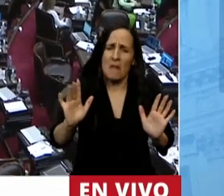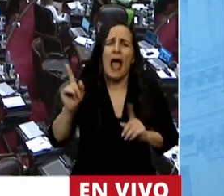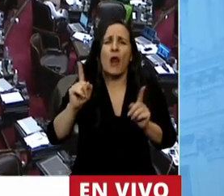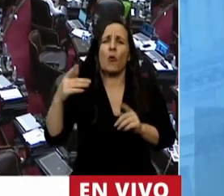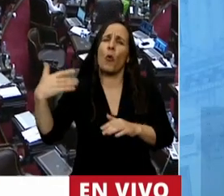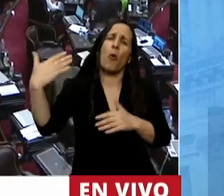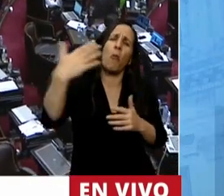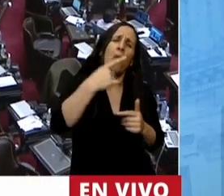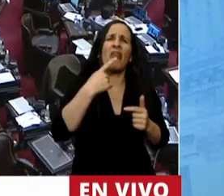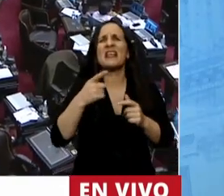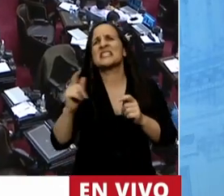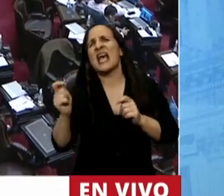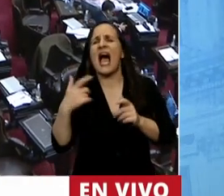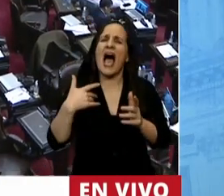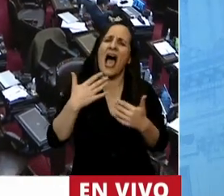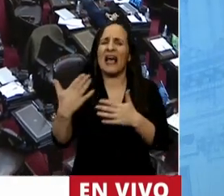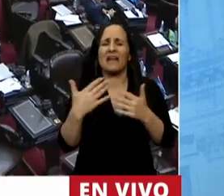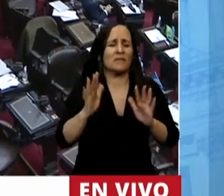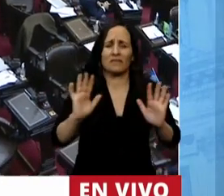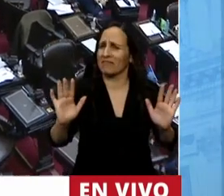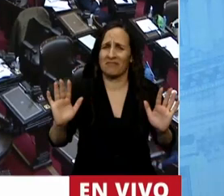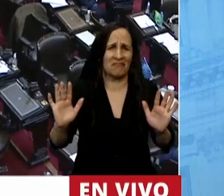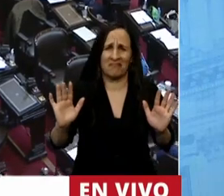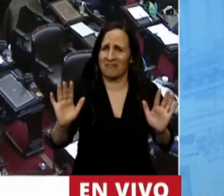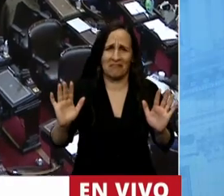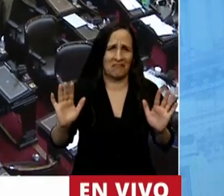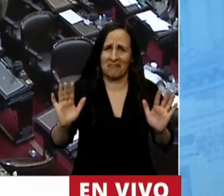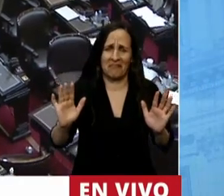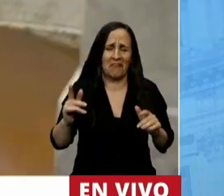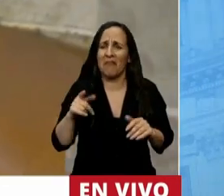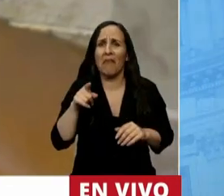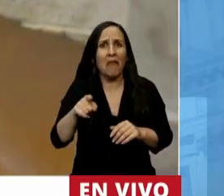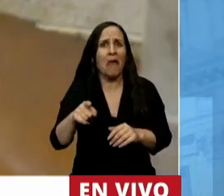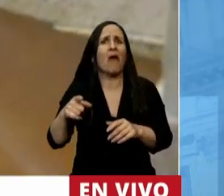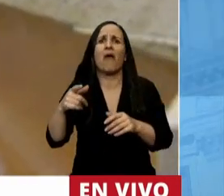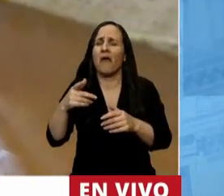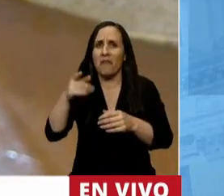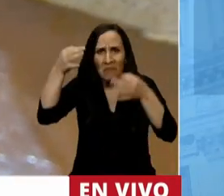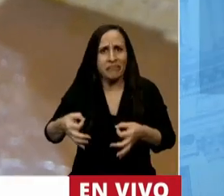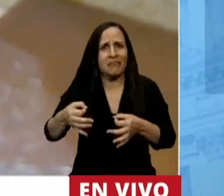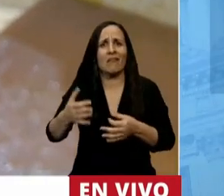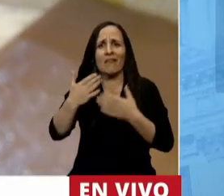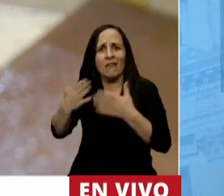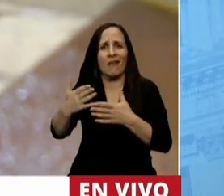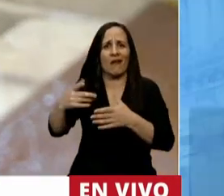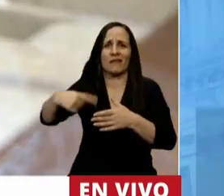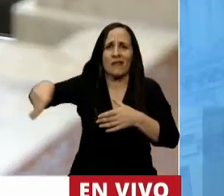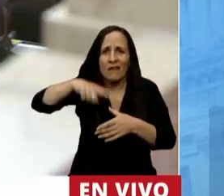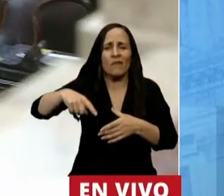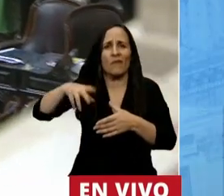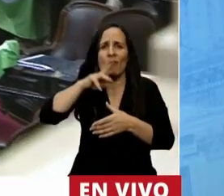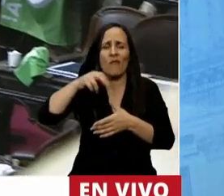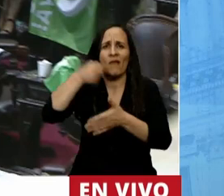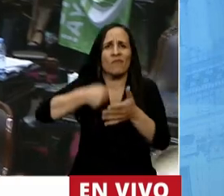oradores. Plantearlo en estos términos es minimizar esa lucha, desconocer tanto